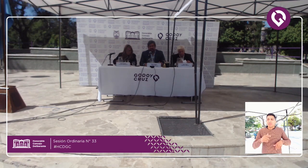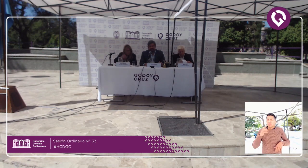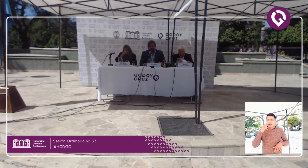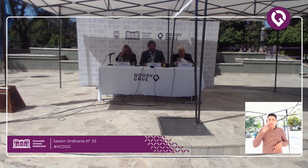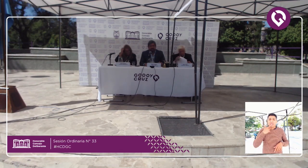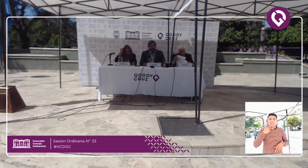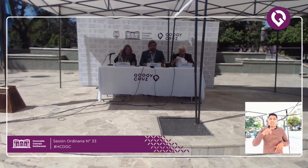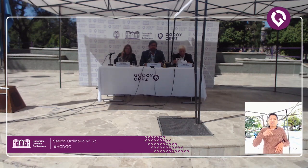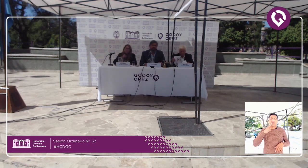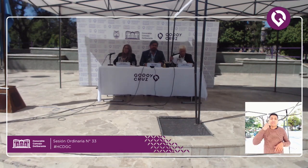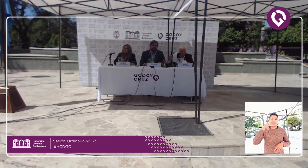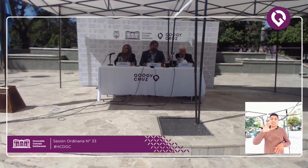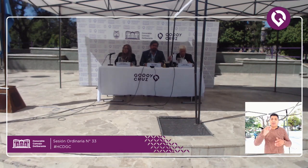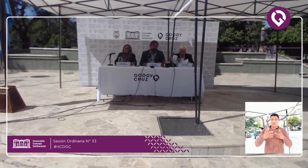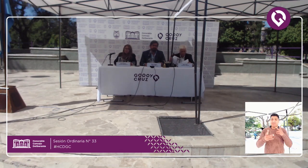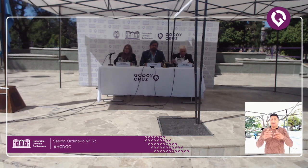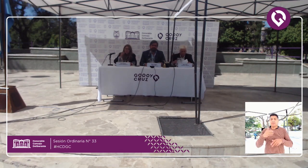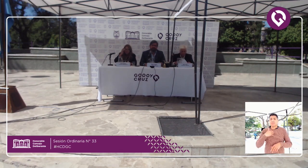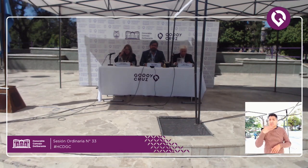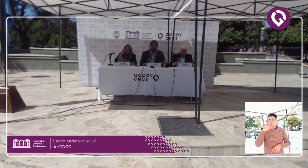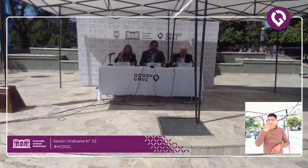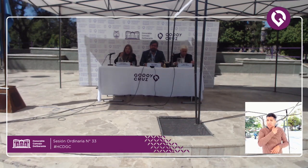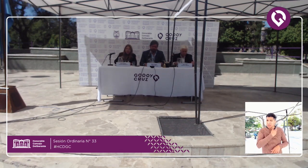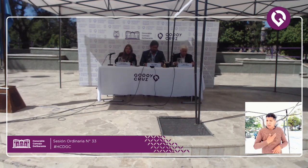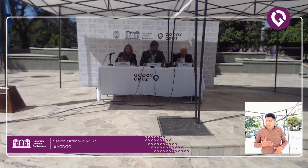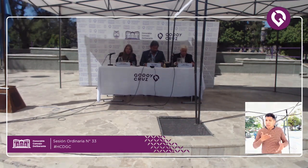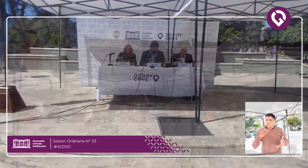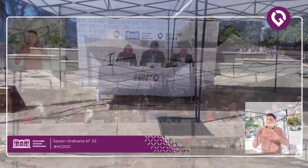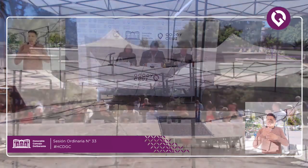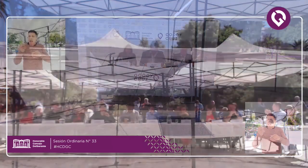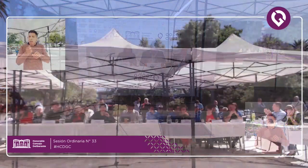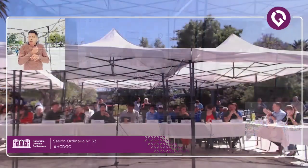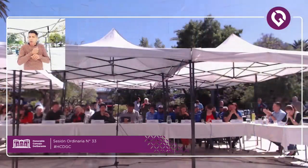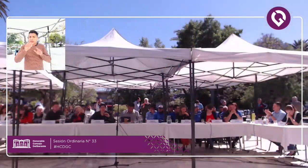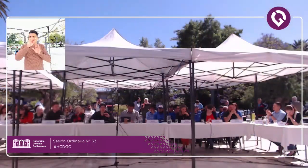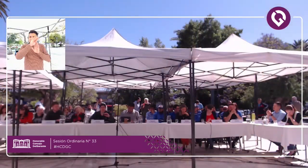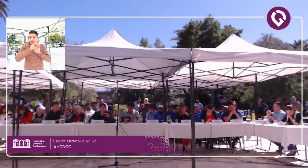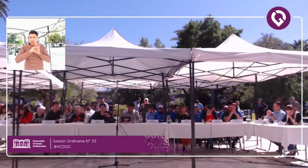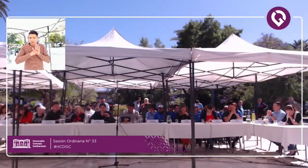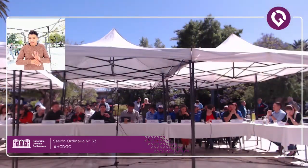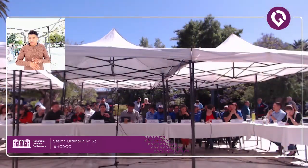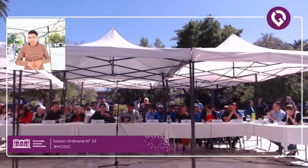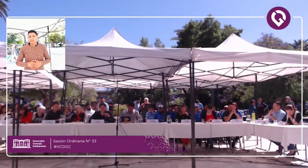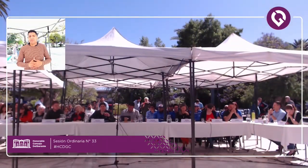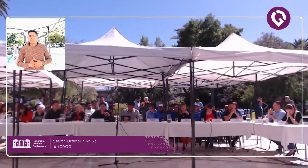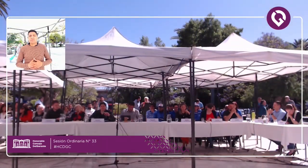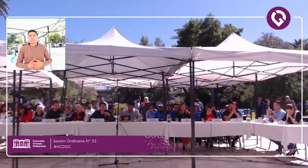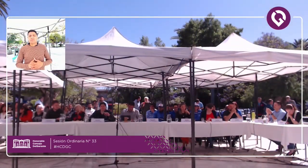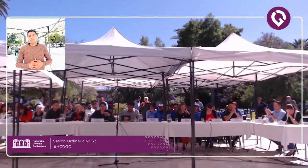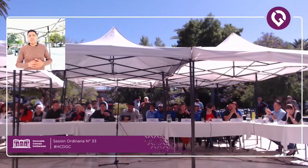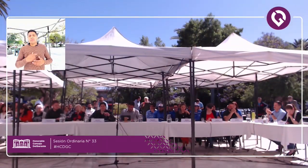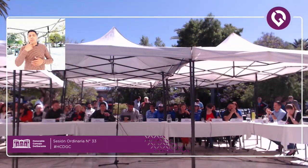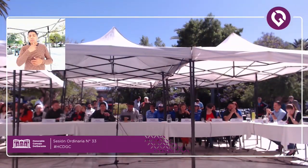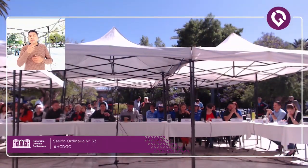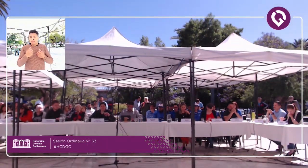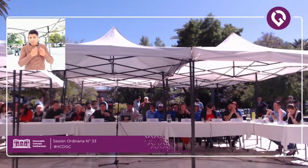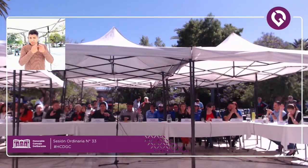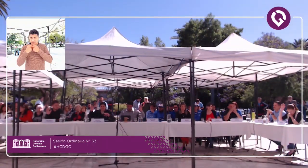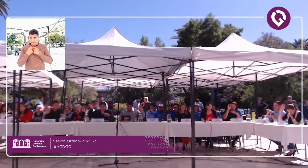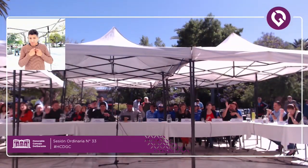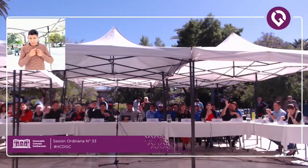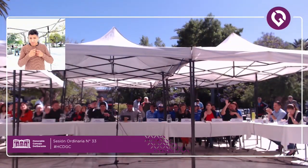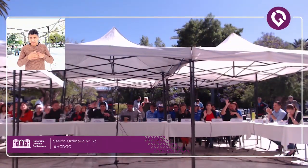Concejal Santino tiene la palabra. Gracias, señor presidente. Solicito la aprobación de la orden del día leído por secretaría. A consideración del cuerpo.